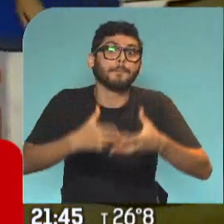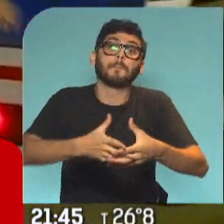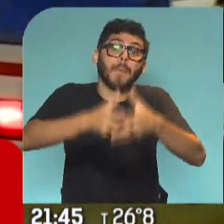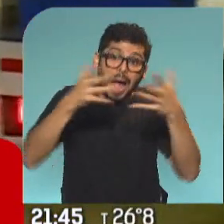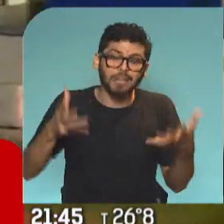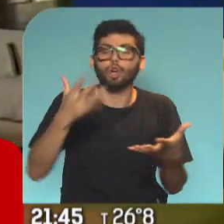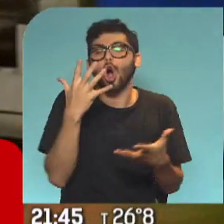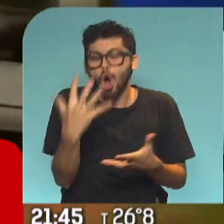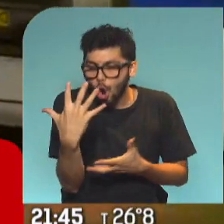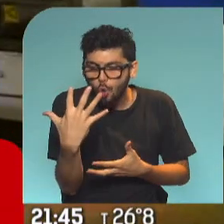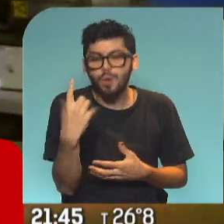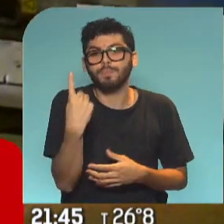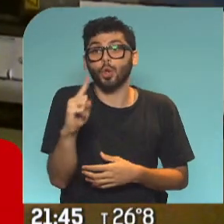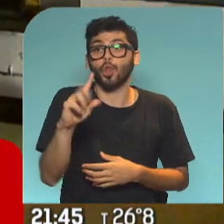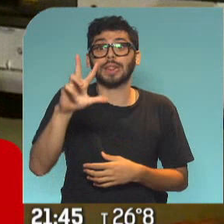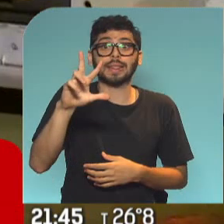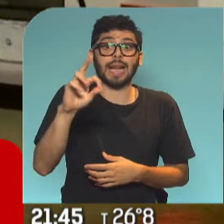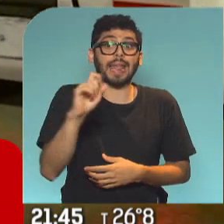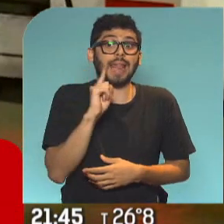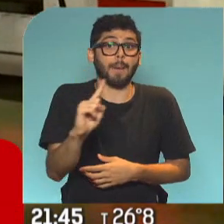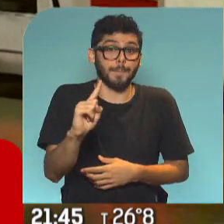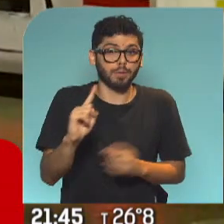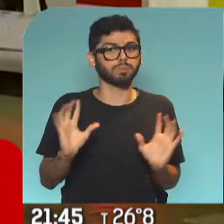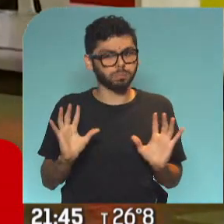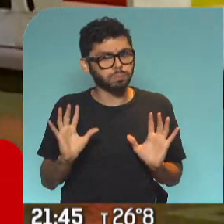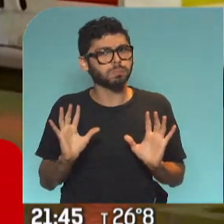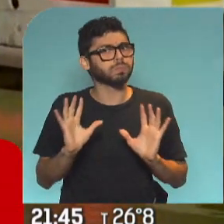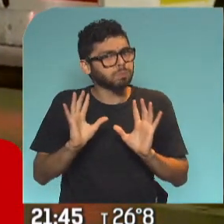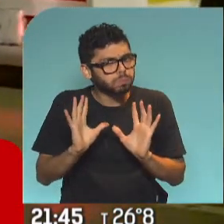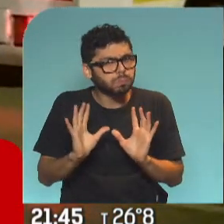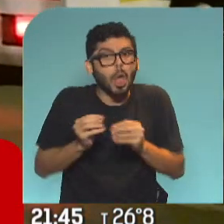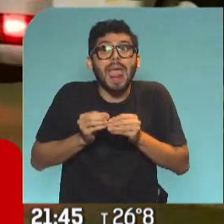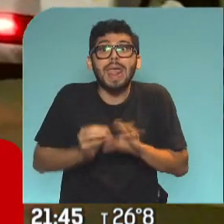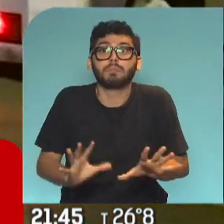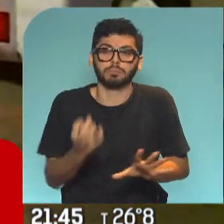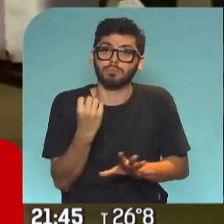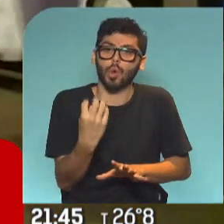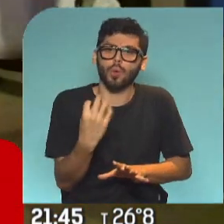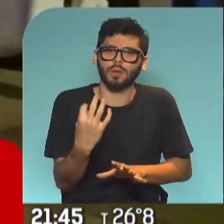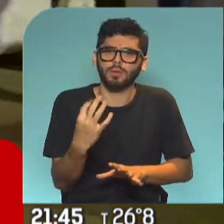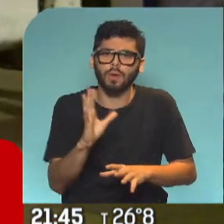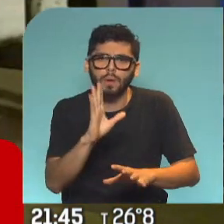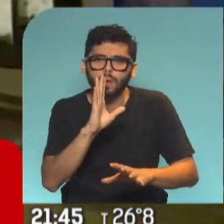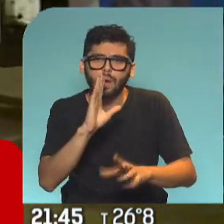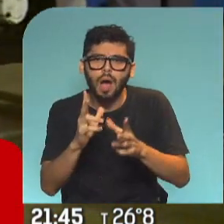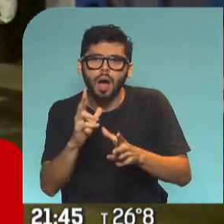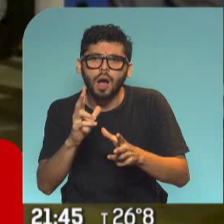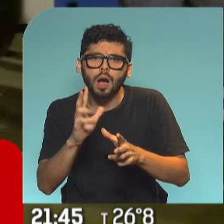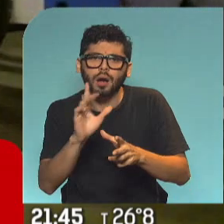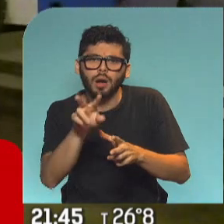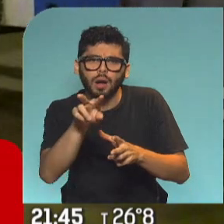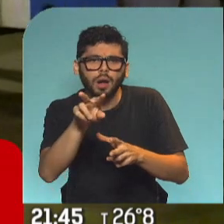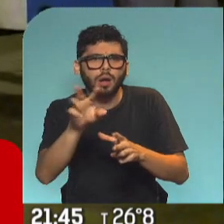¿verdad? Simplemente en estos números preliminares. Me detengo porque... Sí, estamos viendo ahí